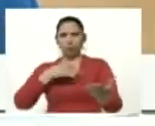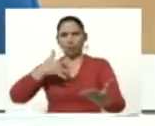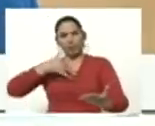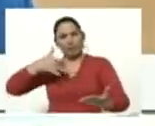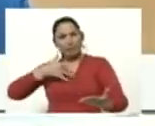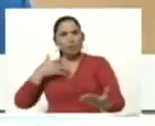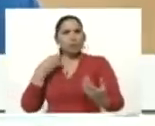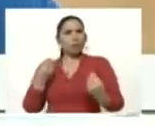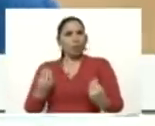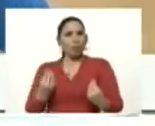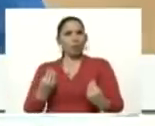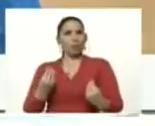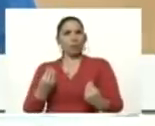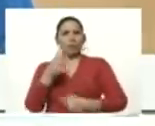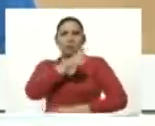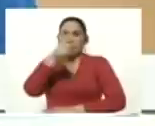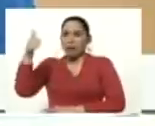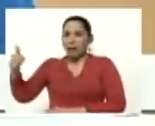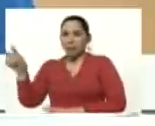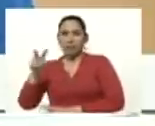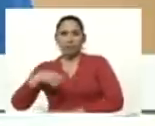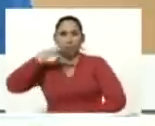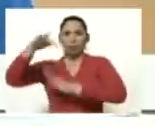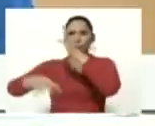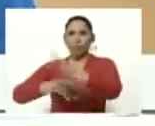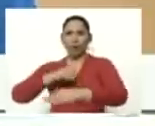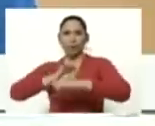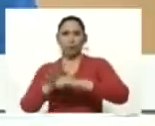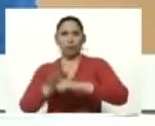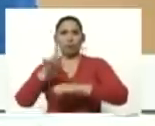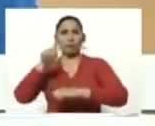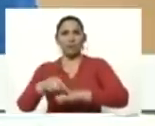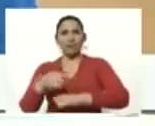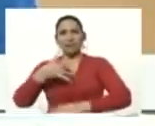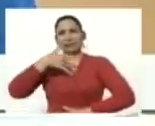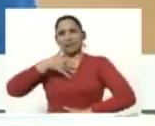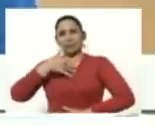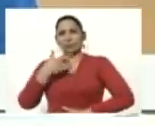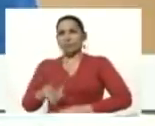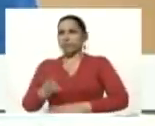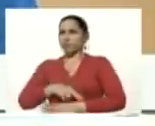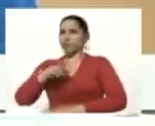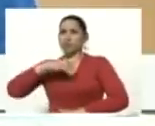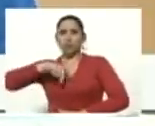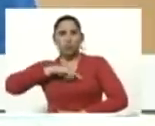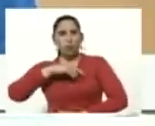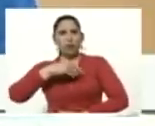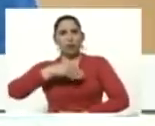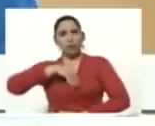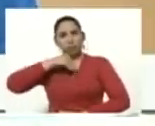sentimos a cada venezolano que se contagia, pero sobre todo sentimos en nuestra alma